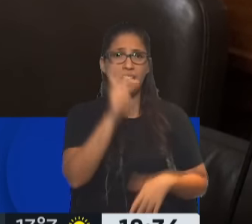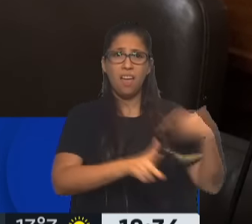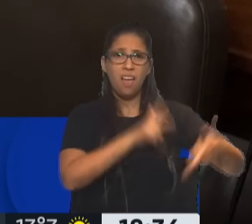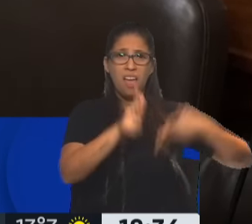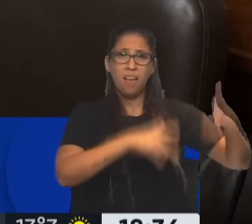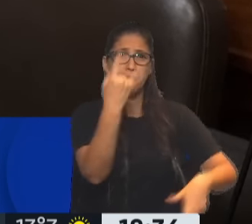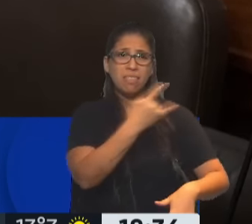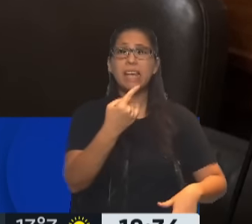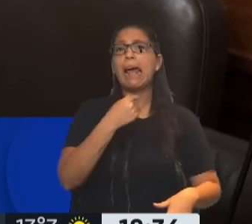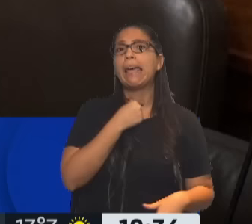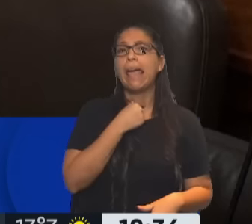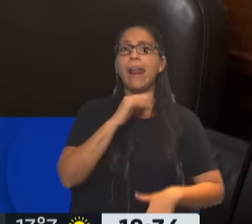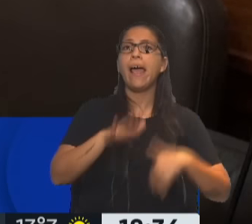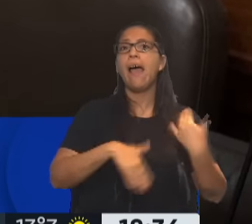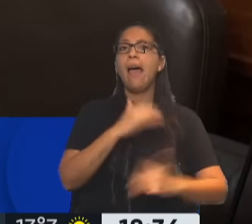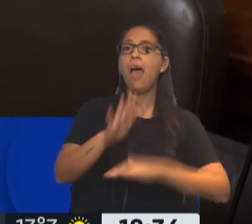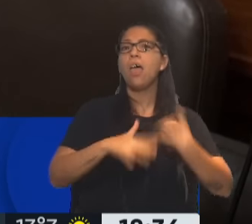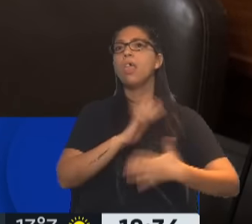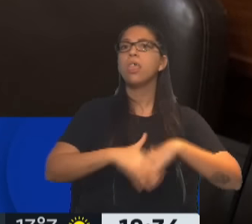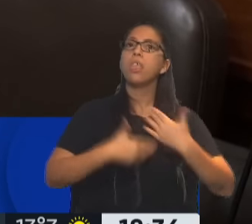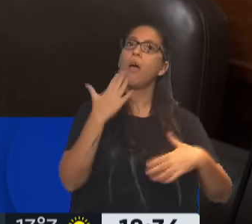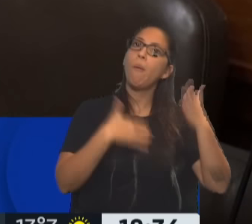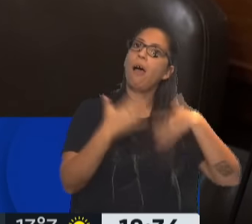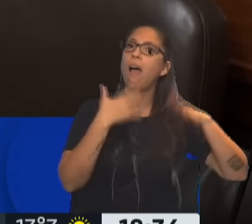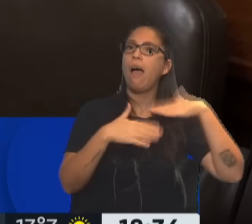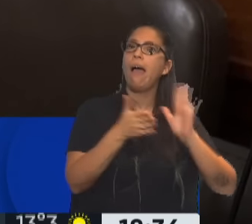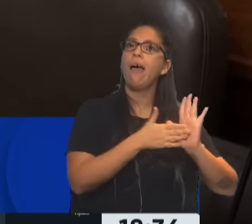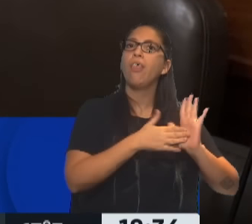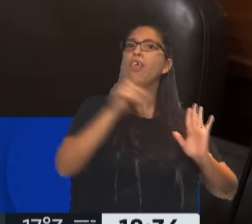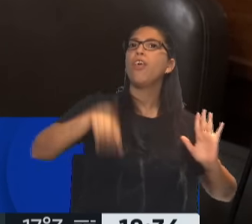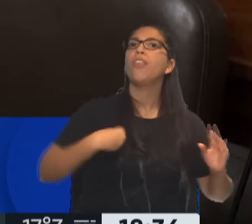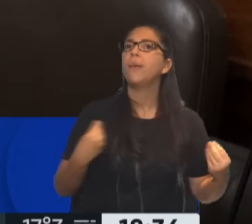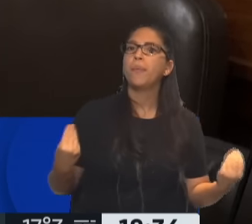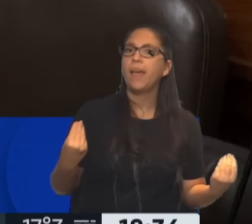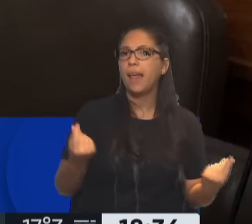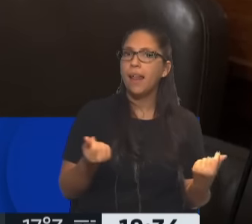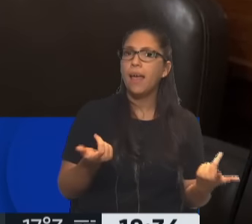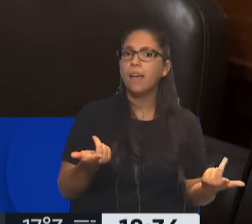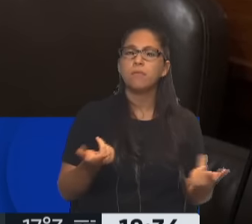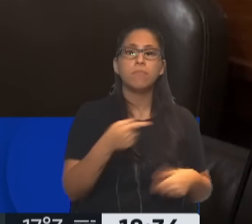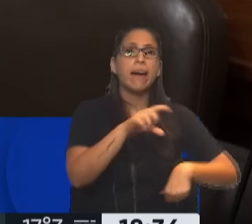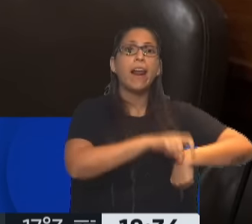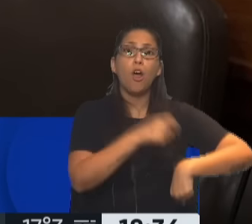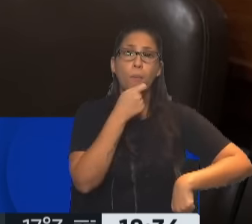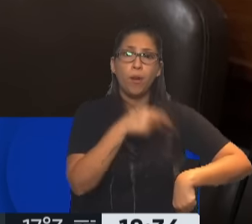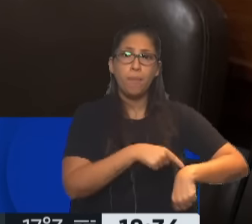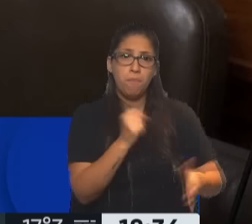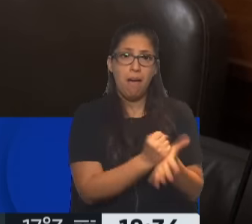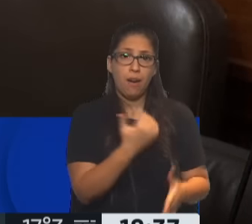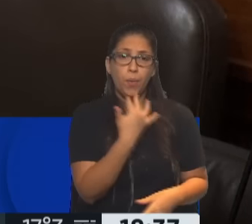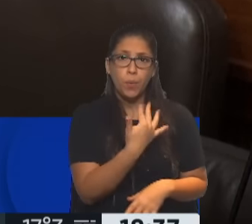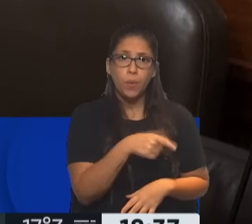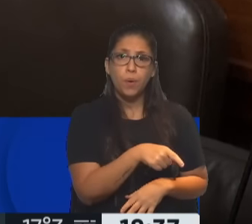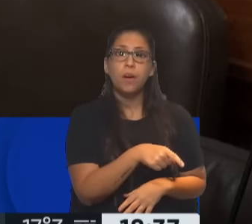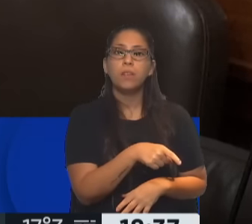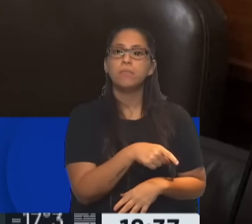de justificar de dónde provenían, en este caso, estos relojes de alta gama.